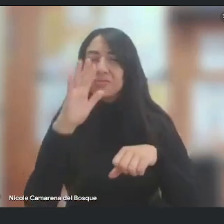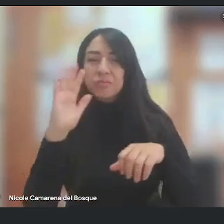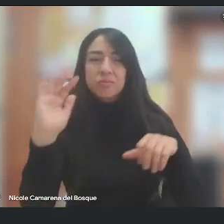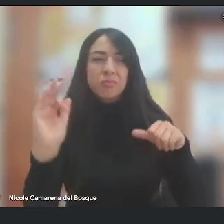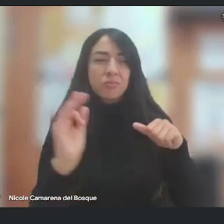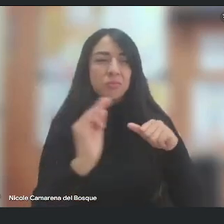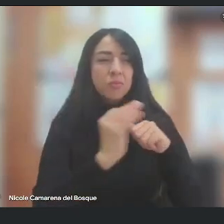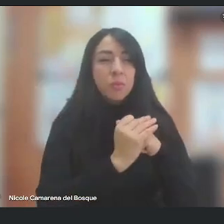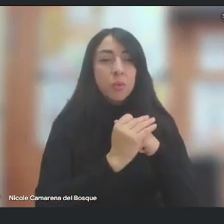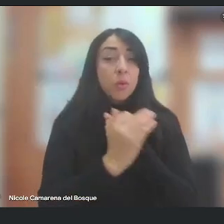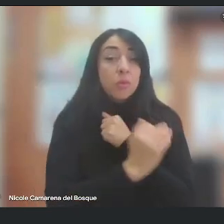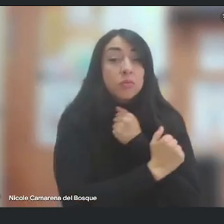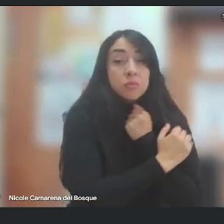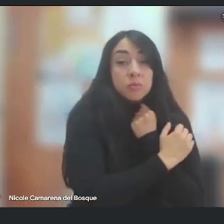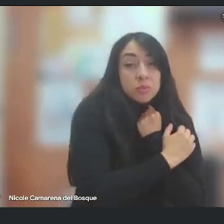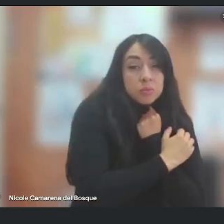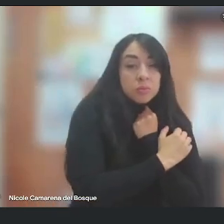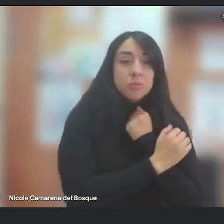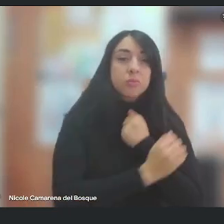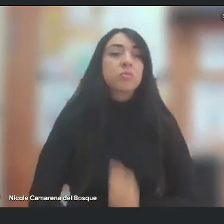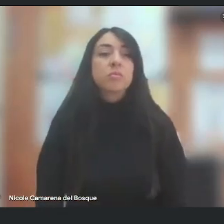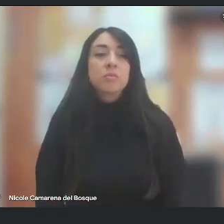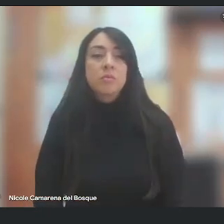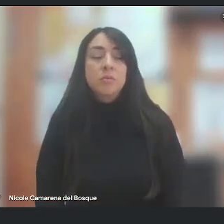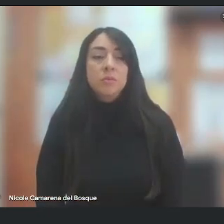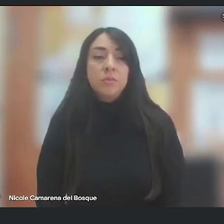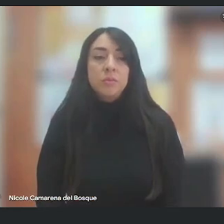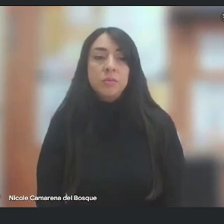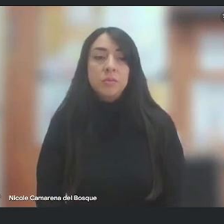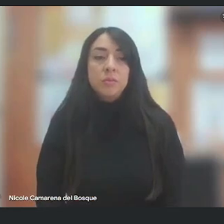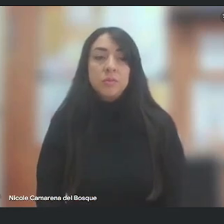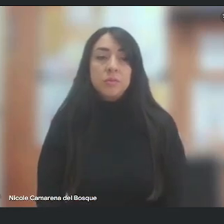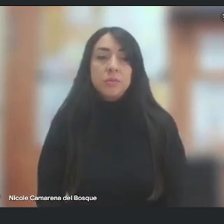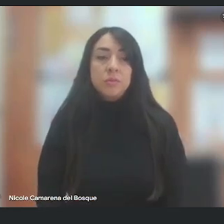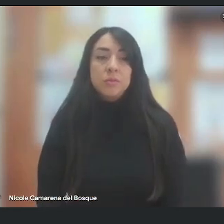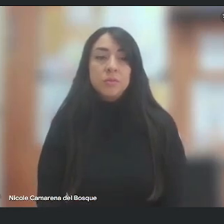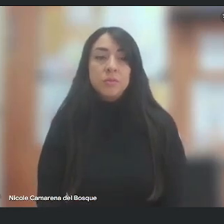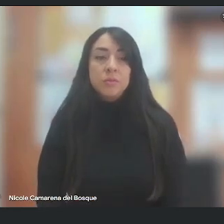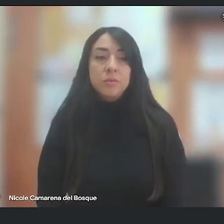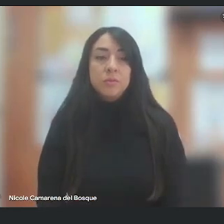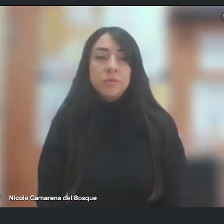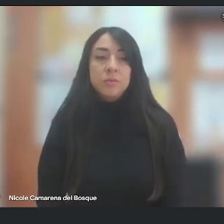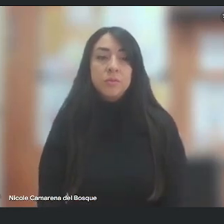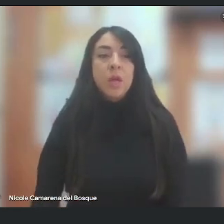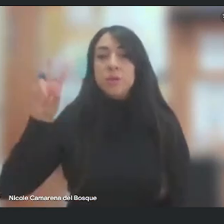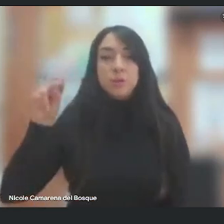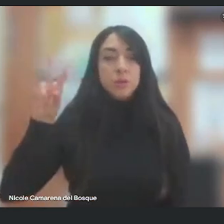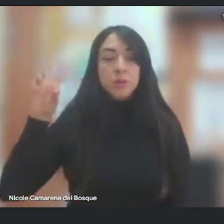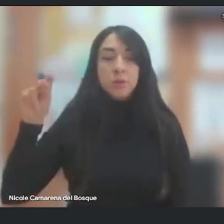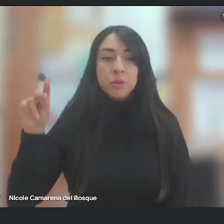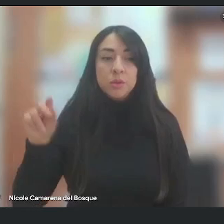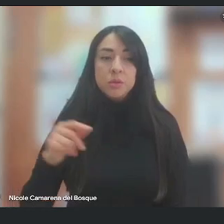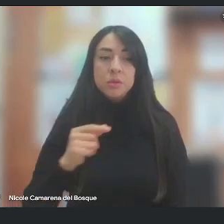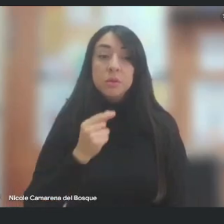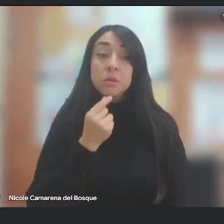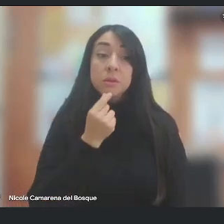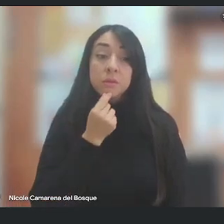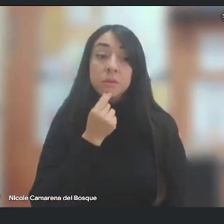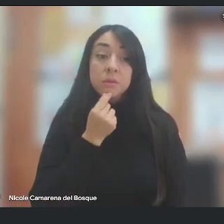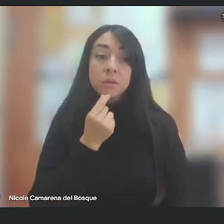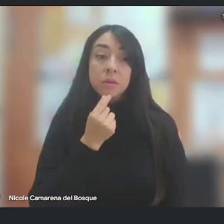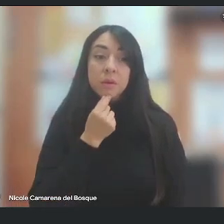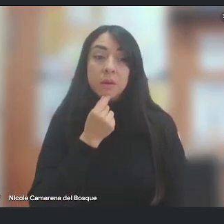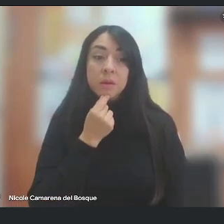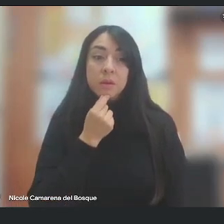discapacidad, para que haya esa apertura para poder entablar una conversación acerca de temas sexuales o temas en